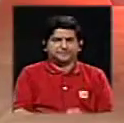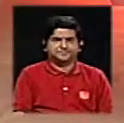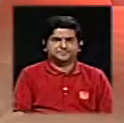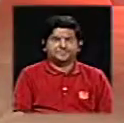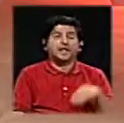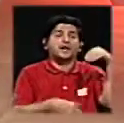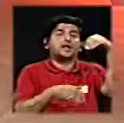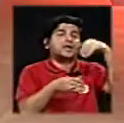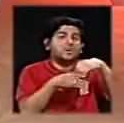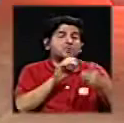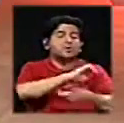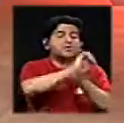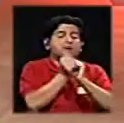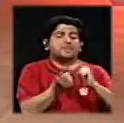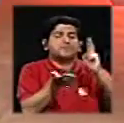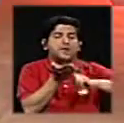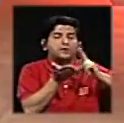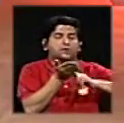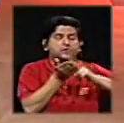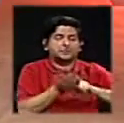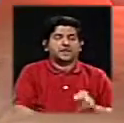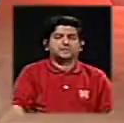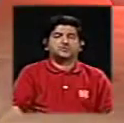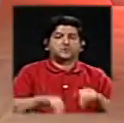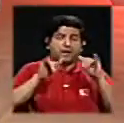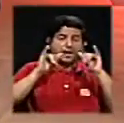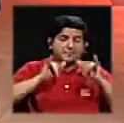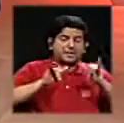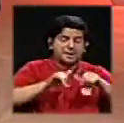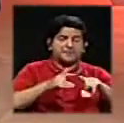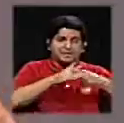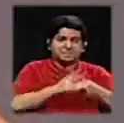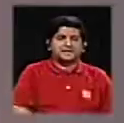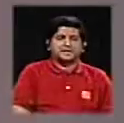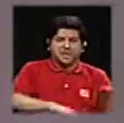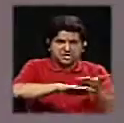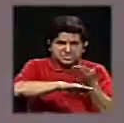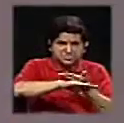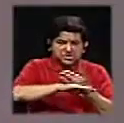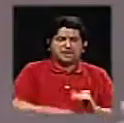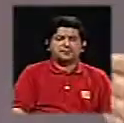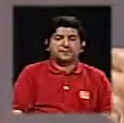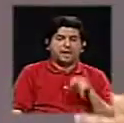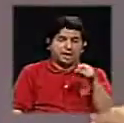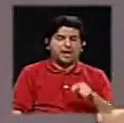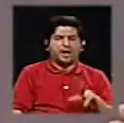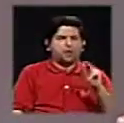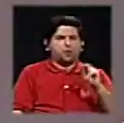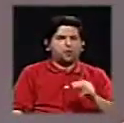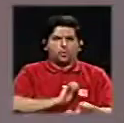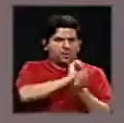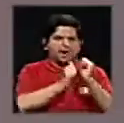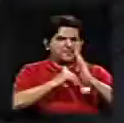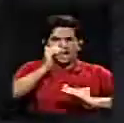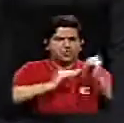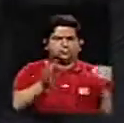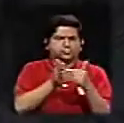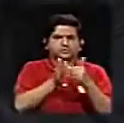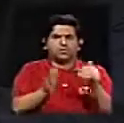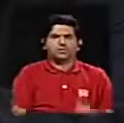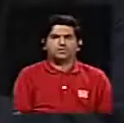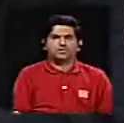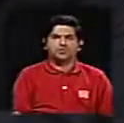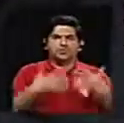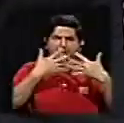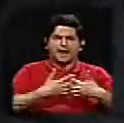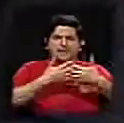cuenta en cambiar un contrato de conservación vial que es para chapia, que es para bacheo, a una reconstrucción. Porque además las empresas son,